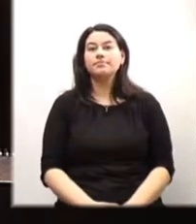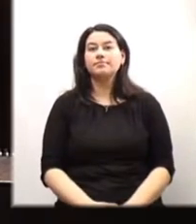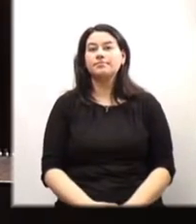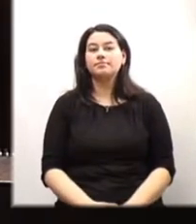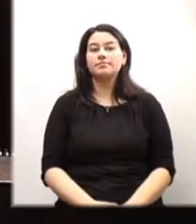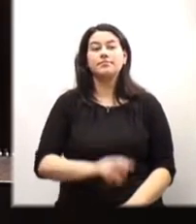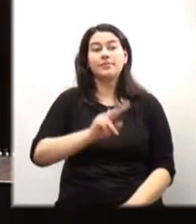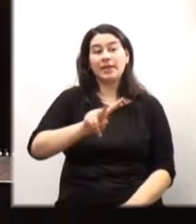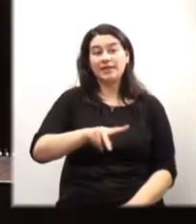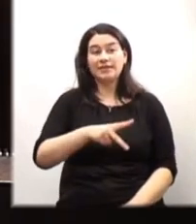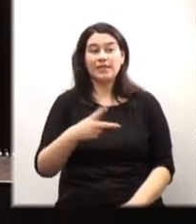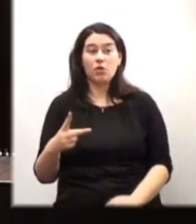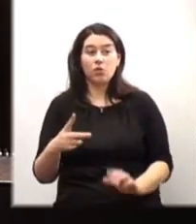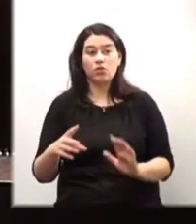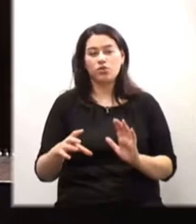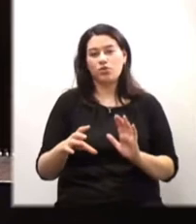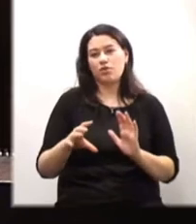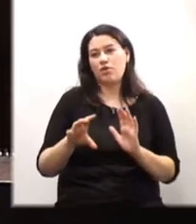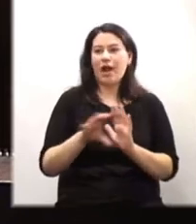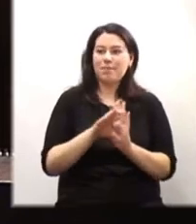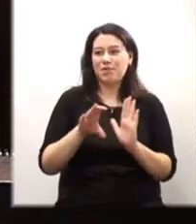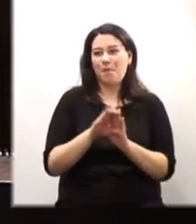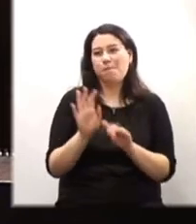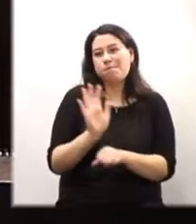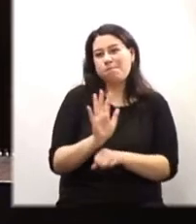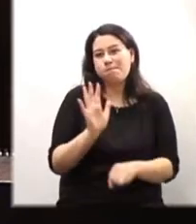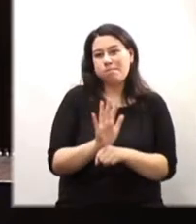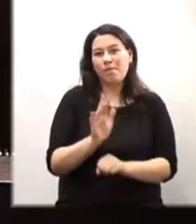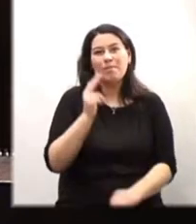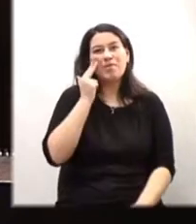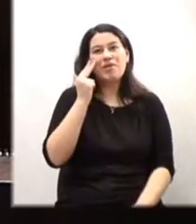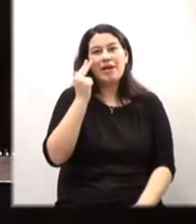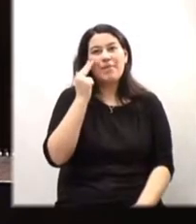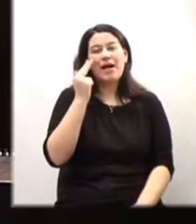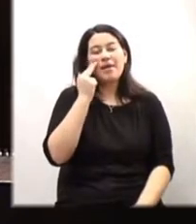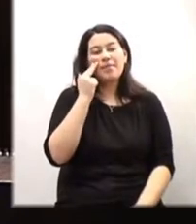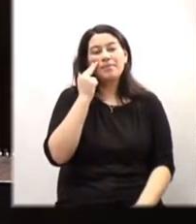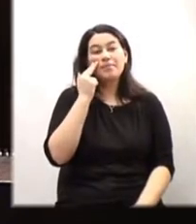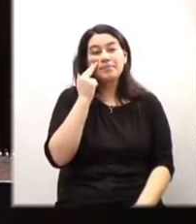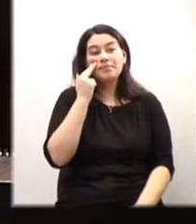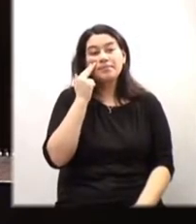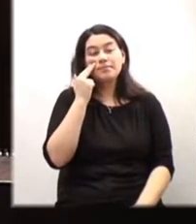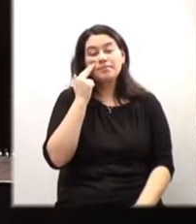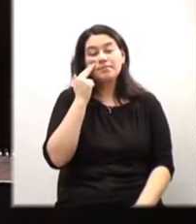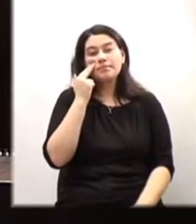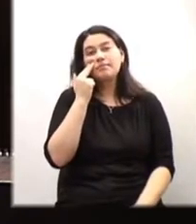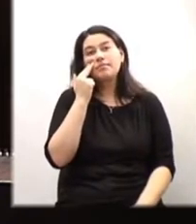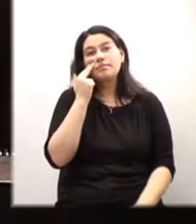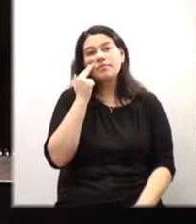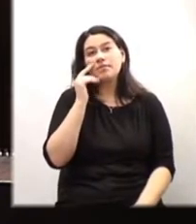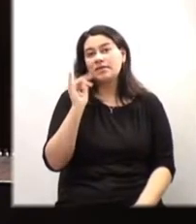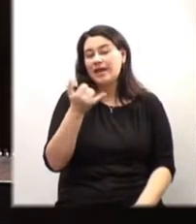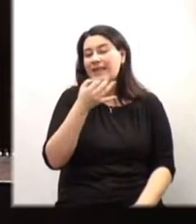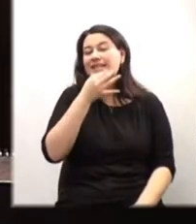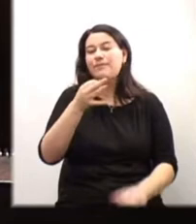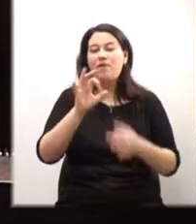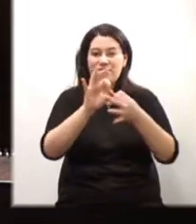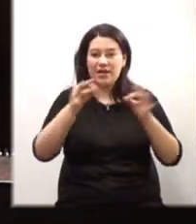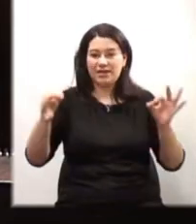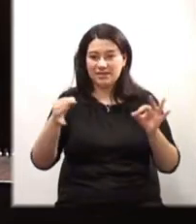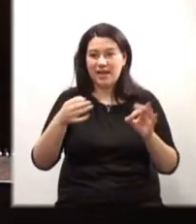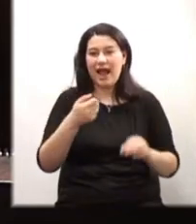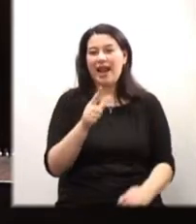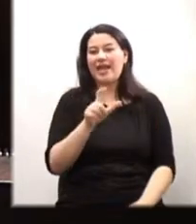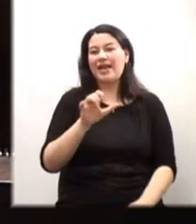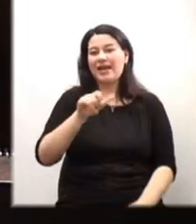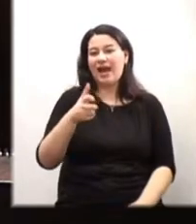Un segundo capítulo de problemas que tenemos, una segunda área de problemas que tenemos, Presidenta, lo podríamos sintetizar con la frase de Alejandro